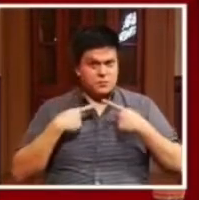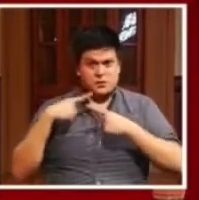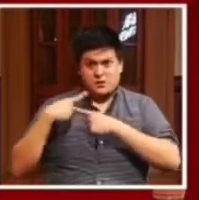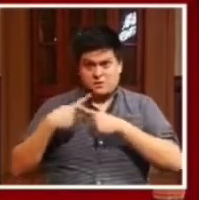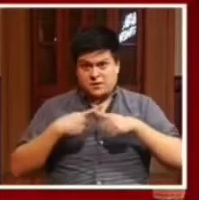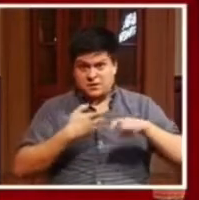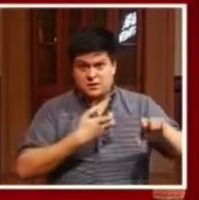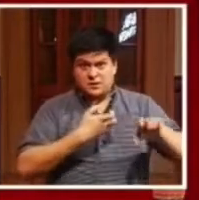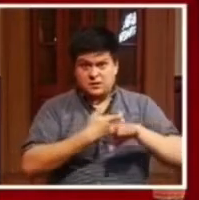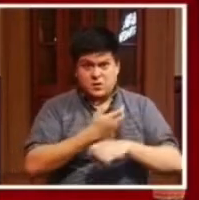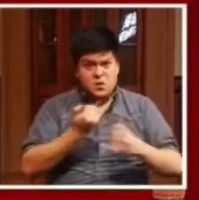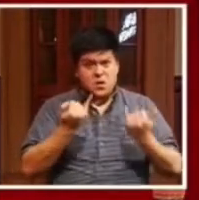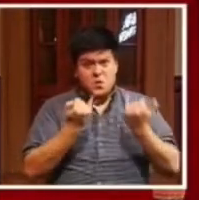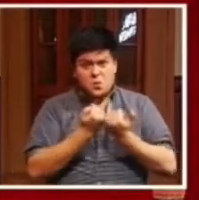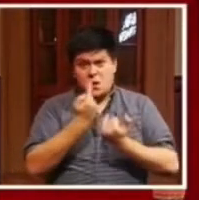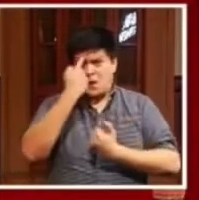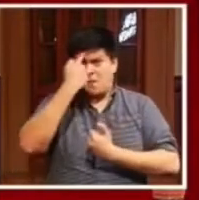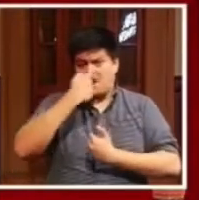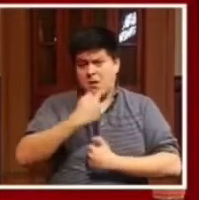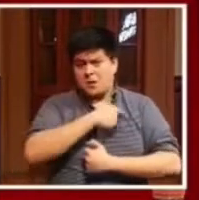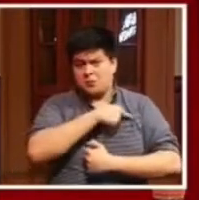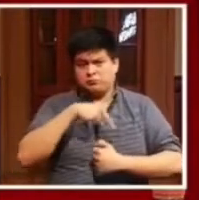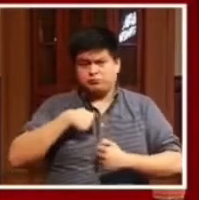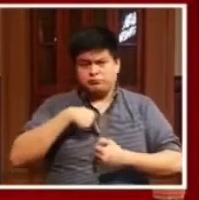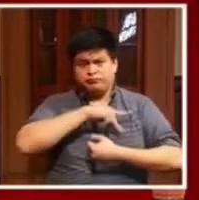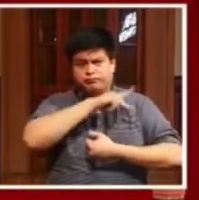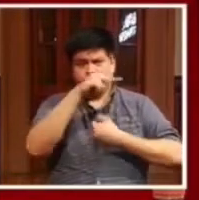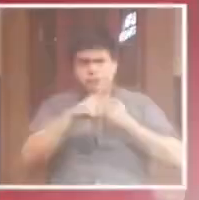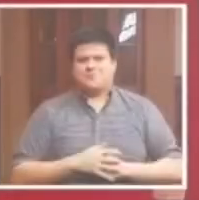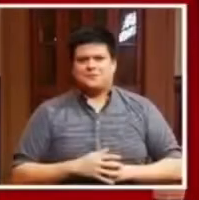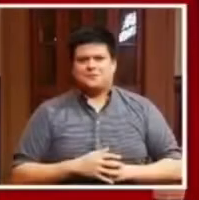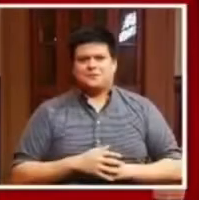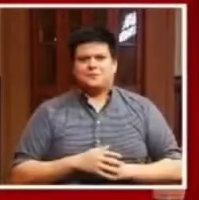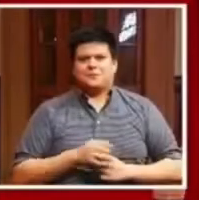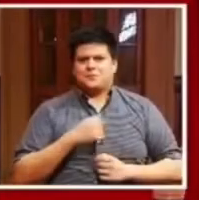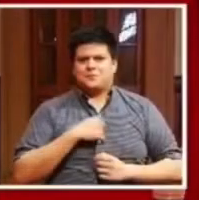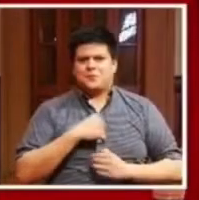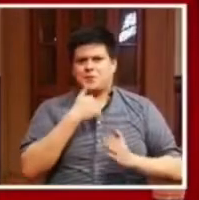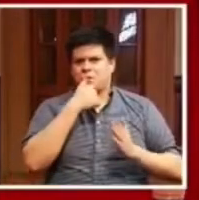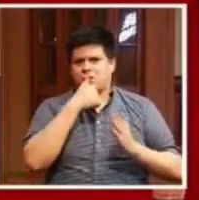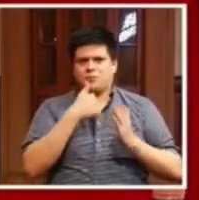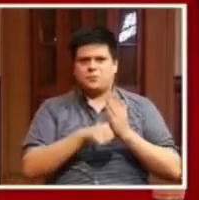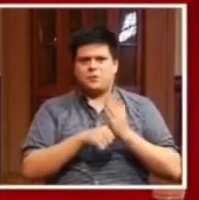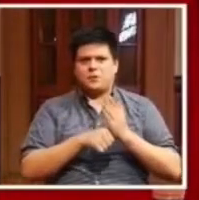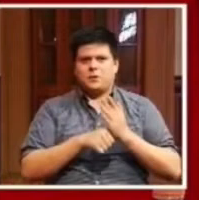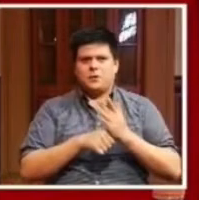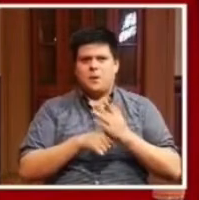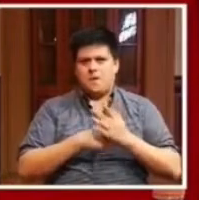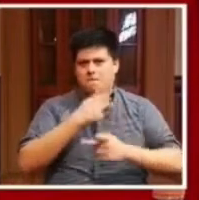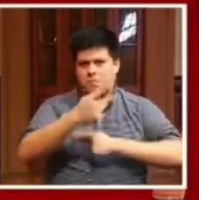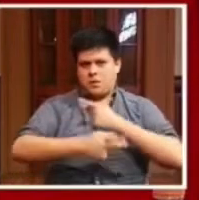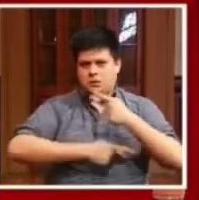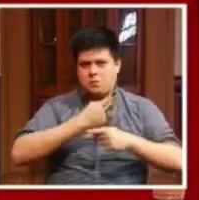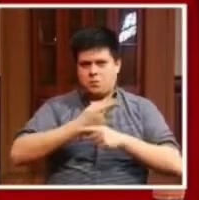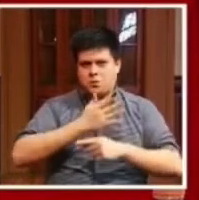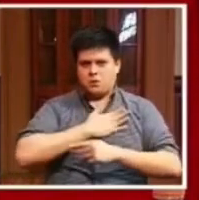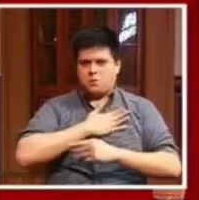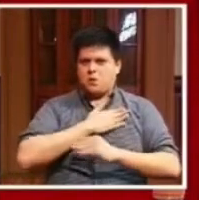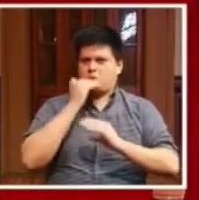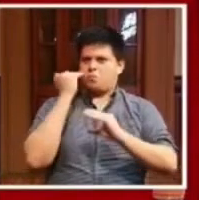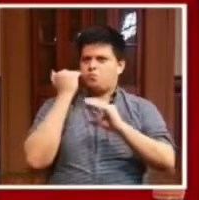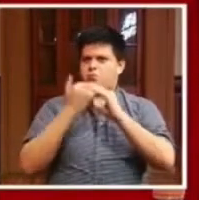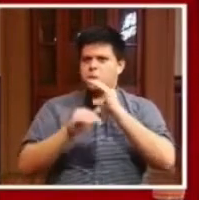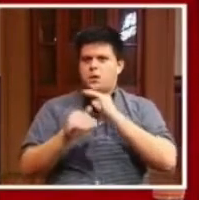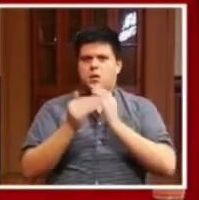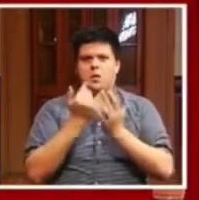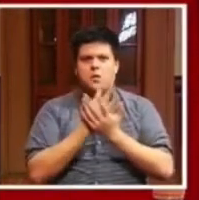para otros estados del país y también para otros países del mundo. Ya mandé mi pasaporte, ya lo tienen